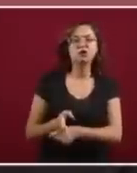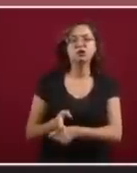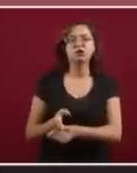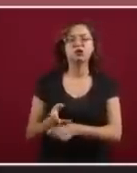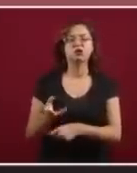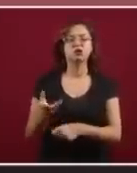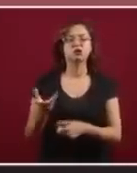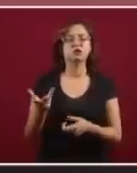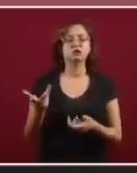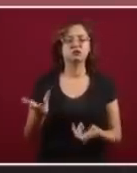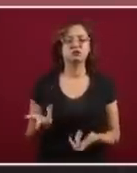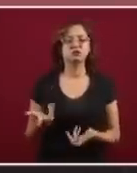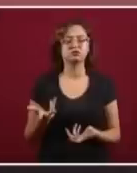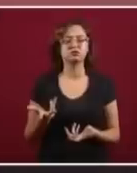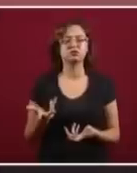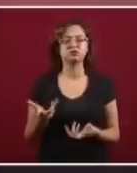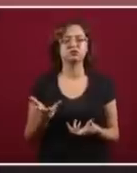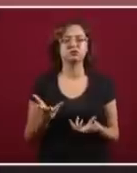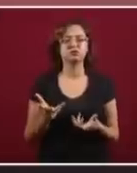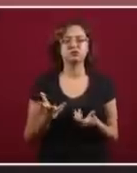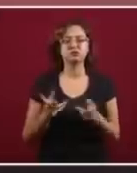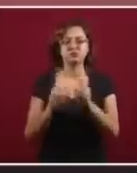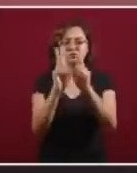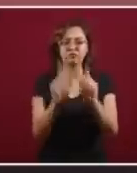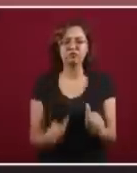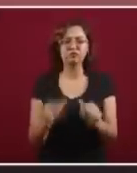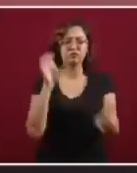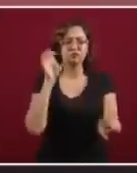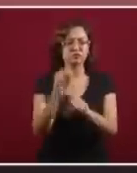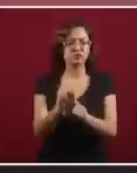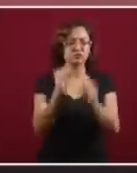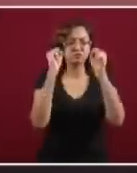para garantizar la paz